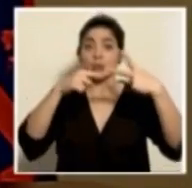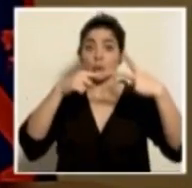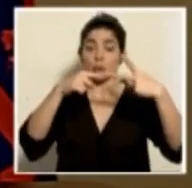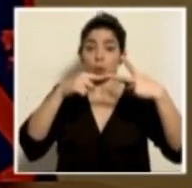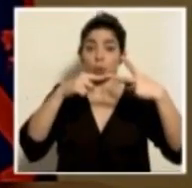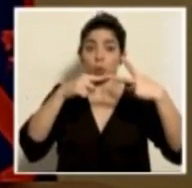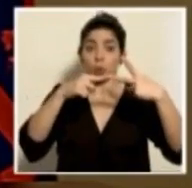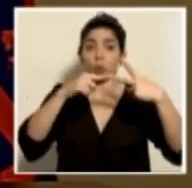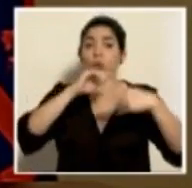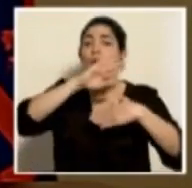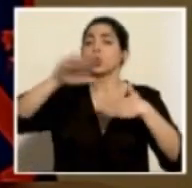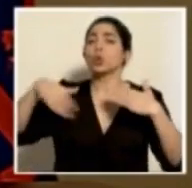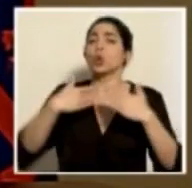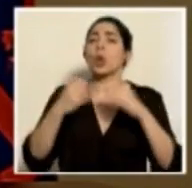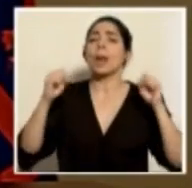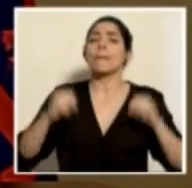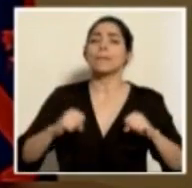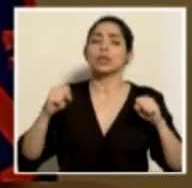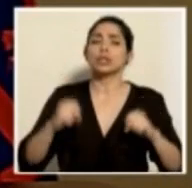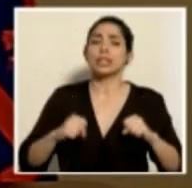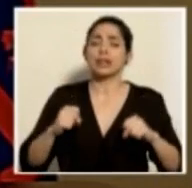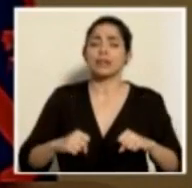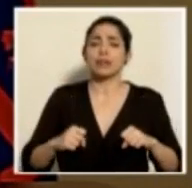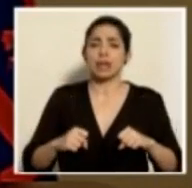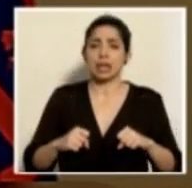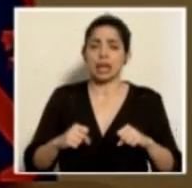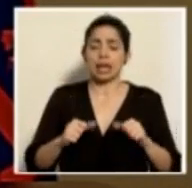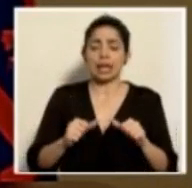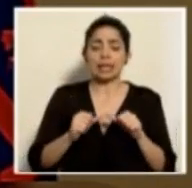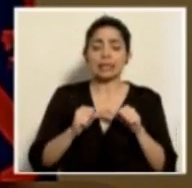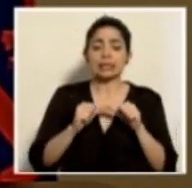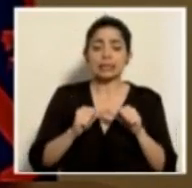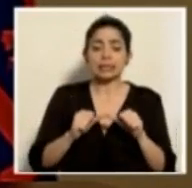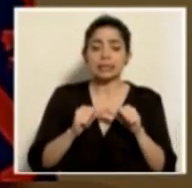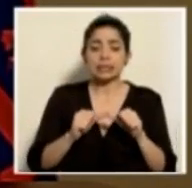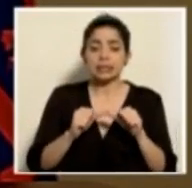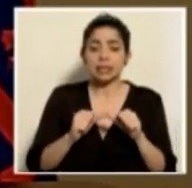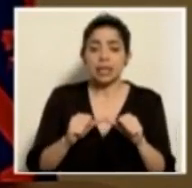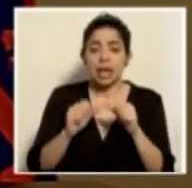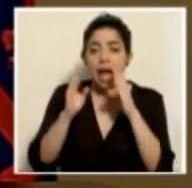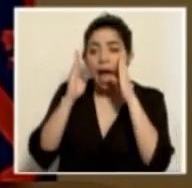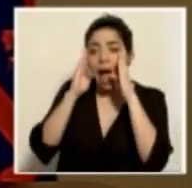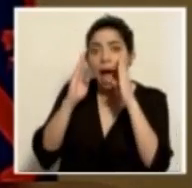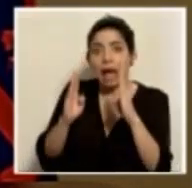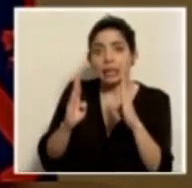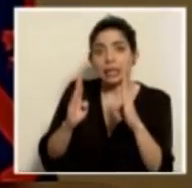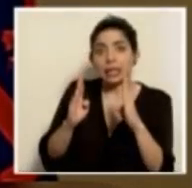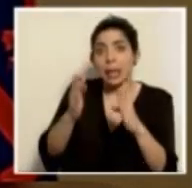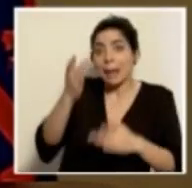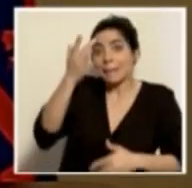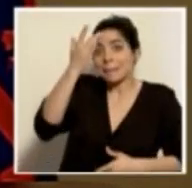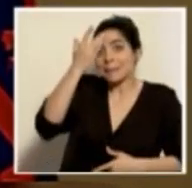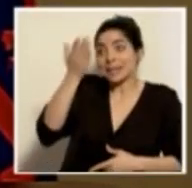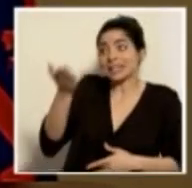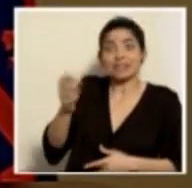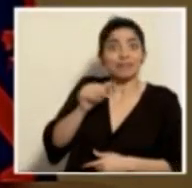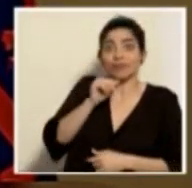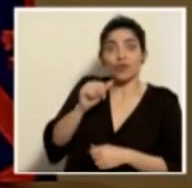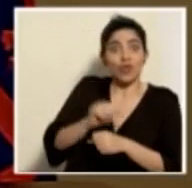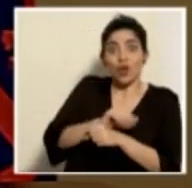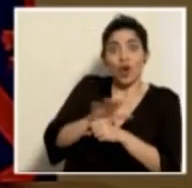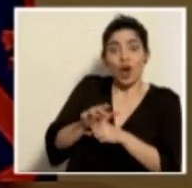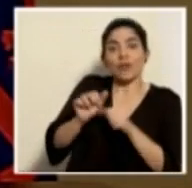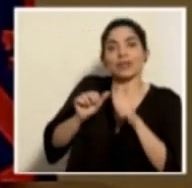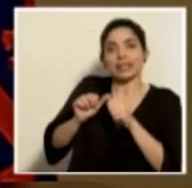la medida de lo posible, darle continuidad a la atención de los pacientes que no son